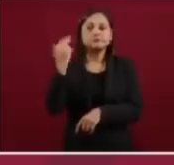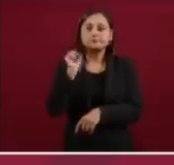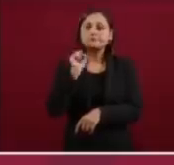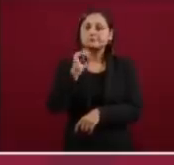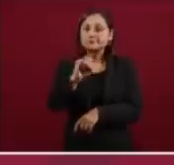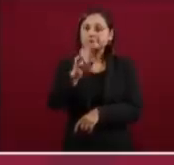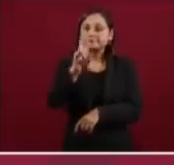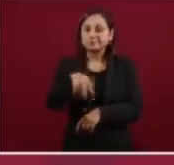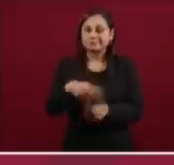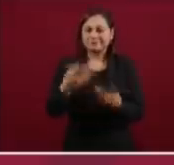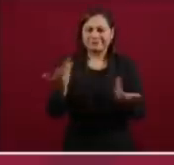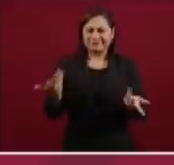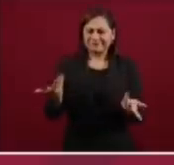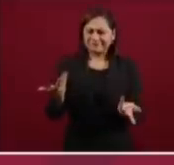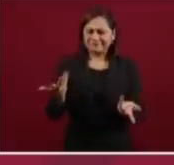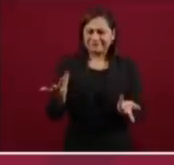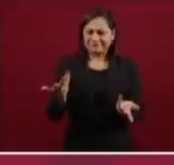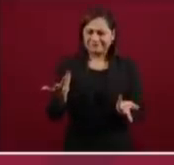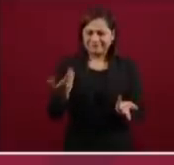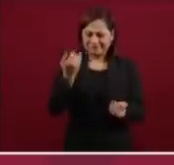imagínese es